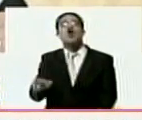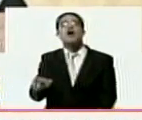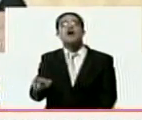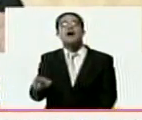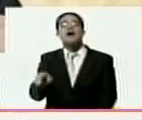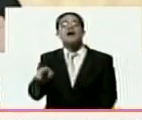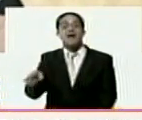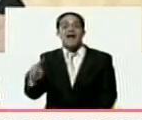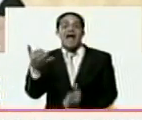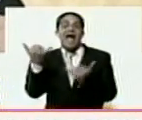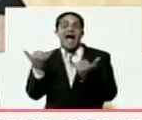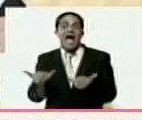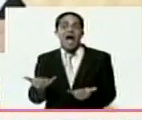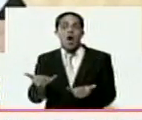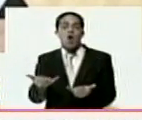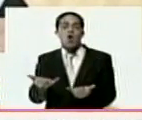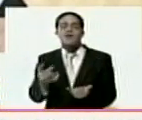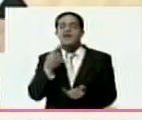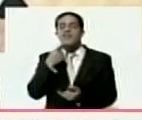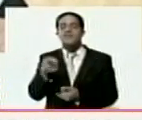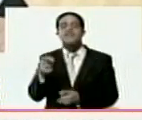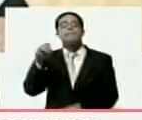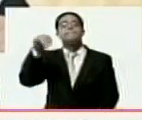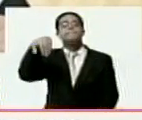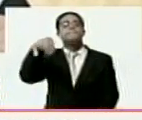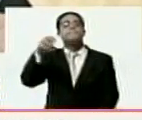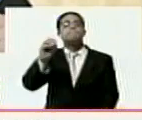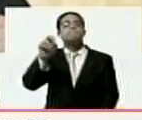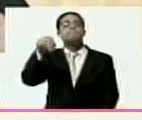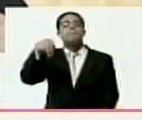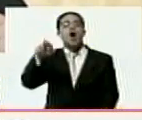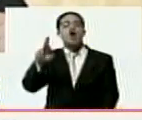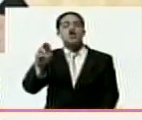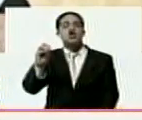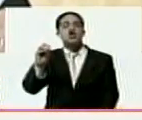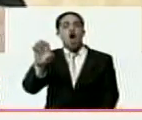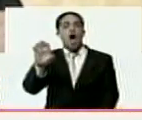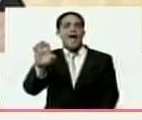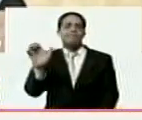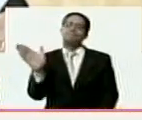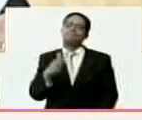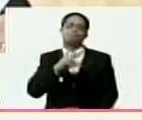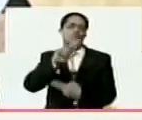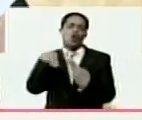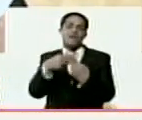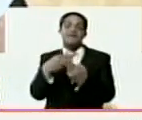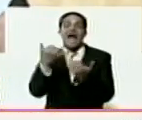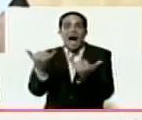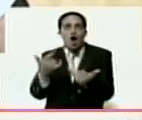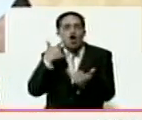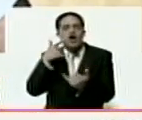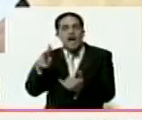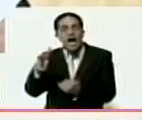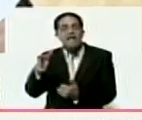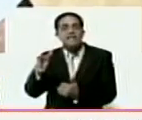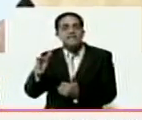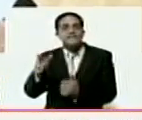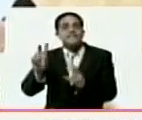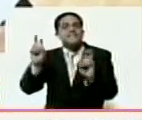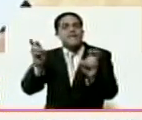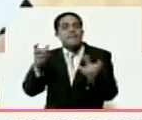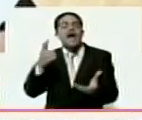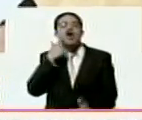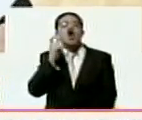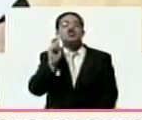ahora se refiere a la doctrina Monroe como la doctrina Trump. Y la doctrina Trump 2.0. Y dice que el